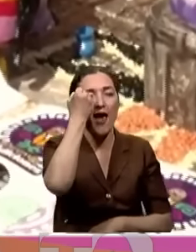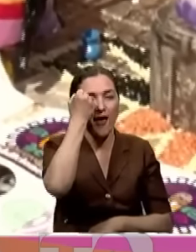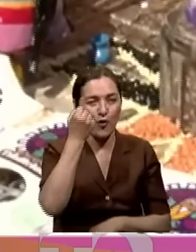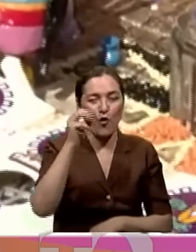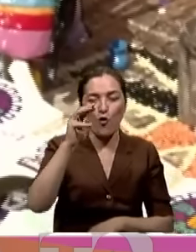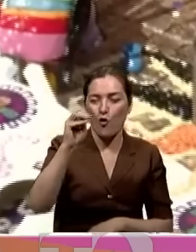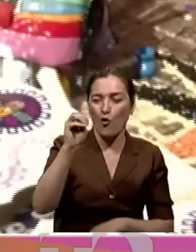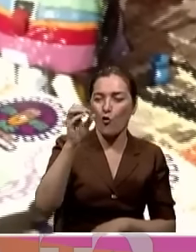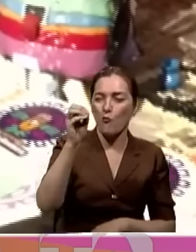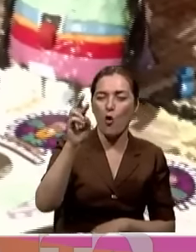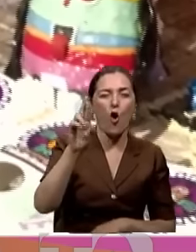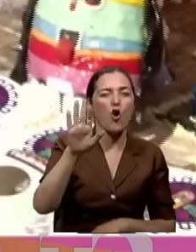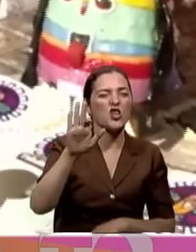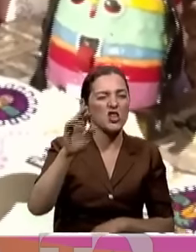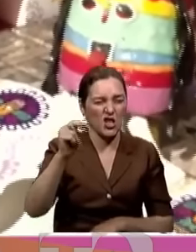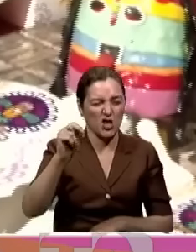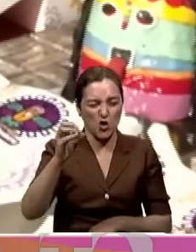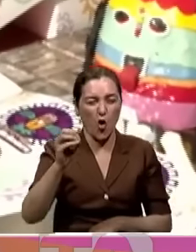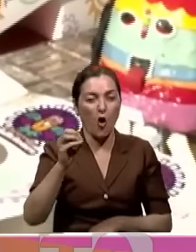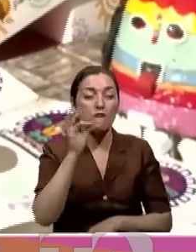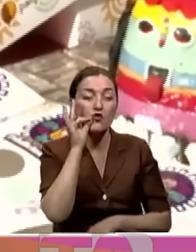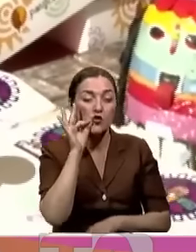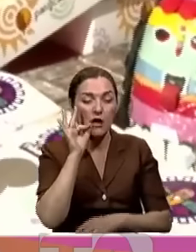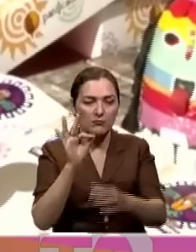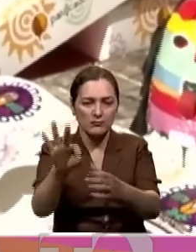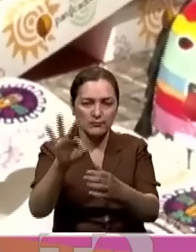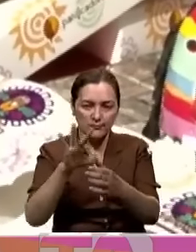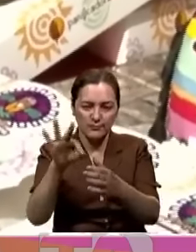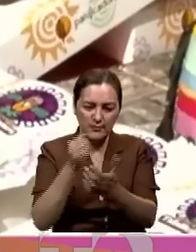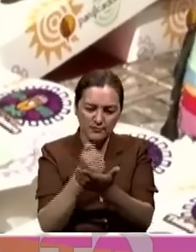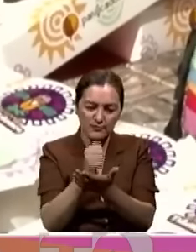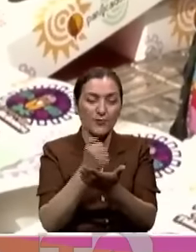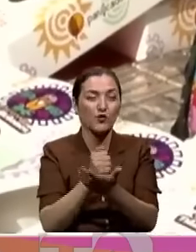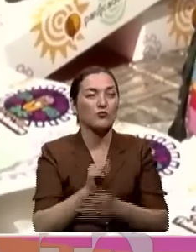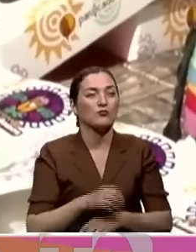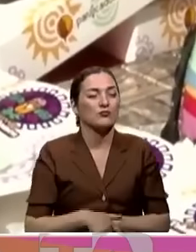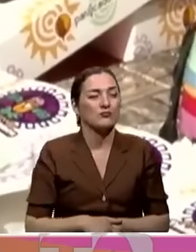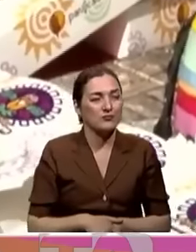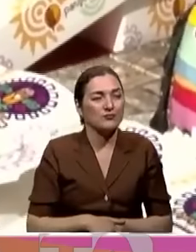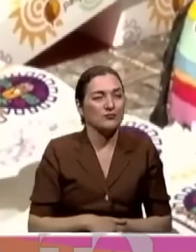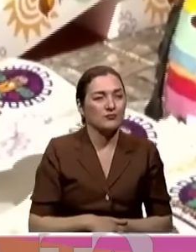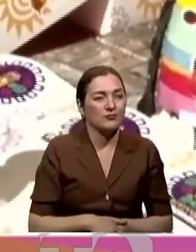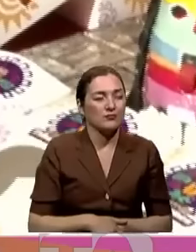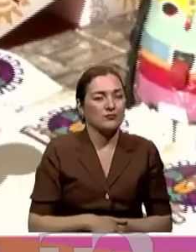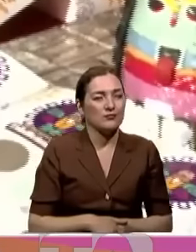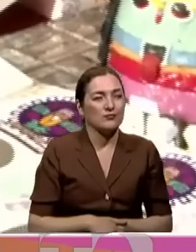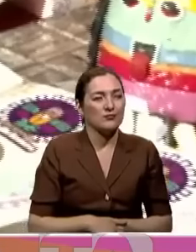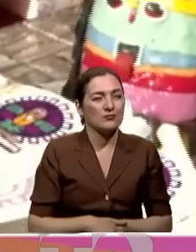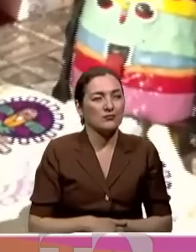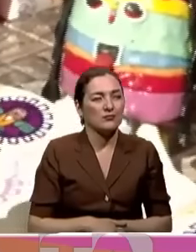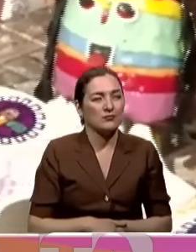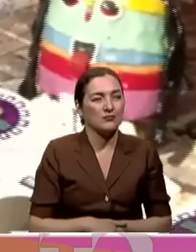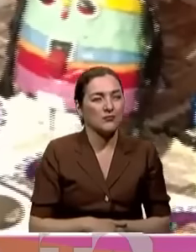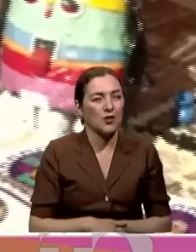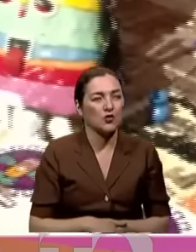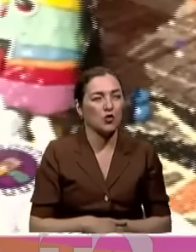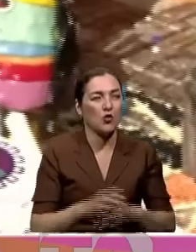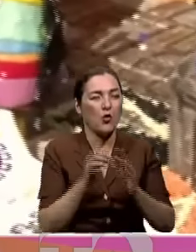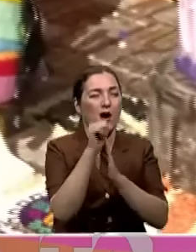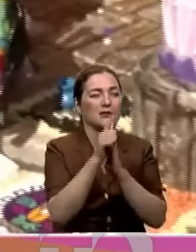antes de las calificaciones era un color rojo. Recuerda que esto es una manga hecha con hojaldre, entonces no se inyecta, se manguea, todo es artesanal.